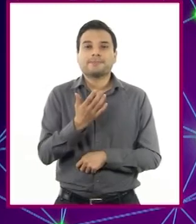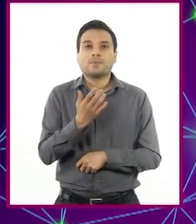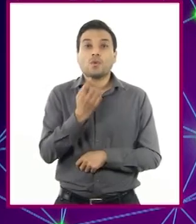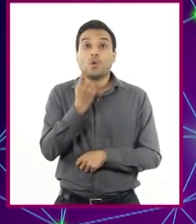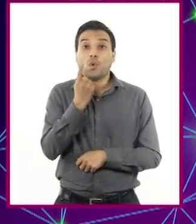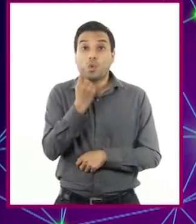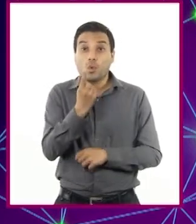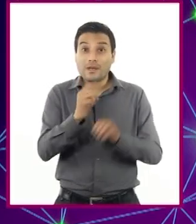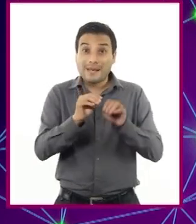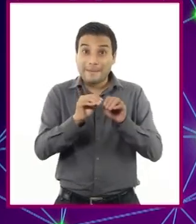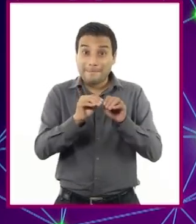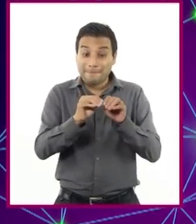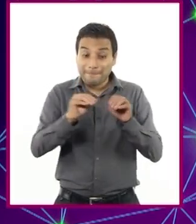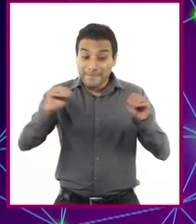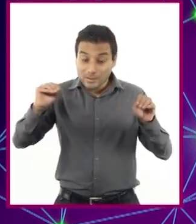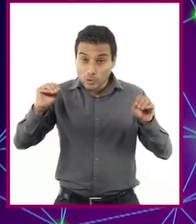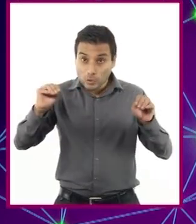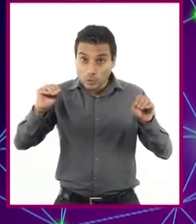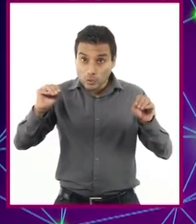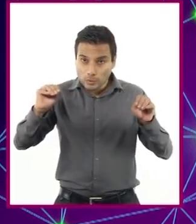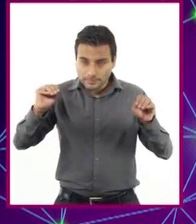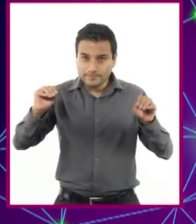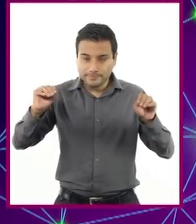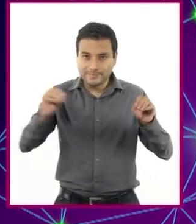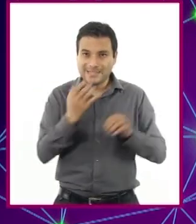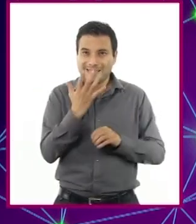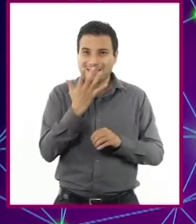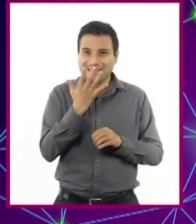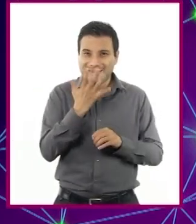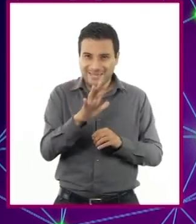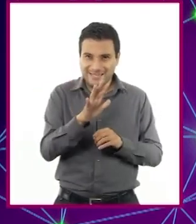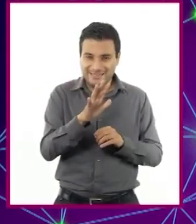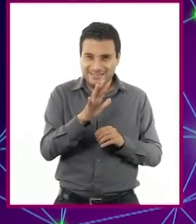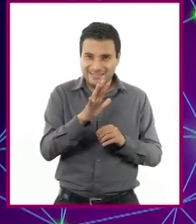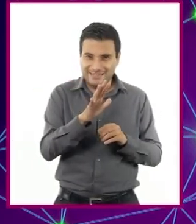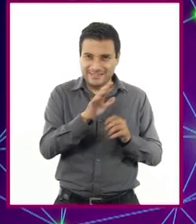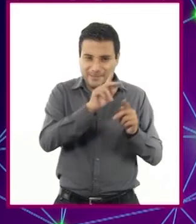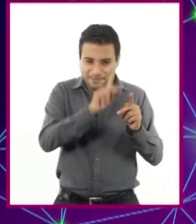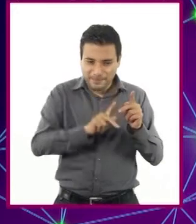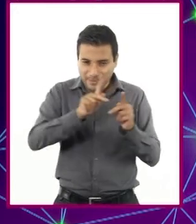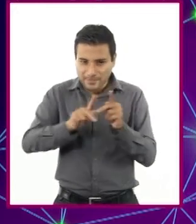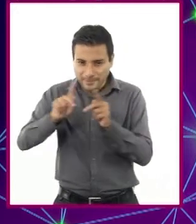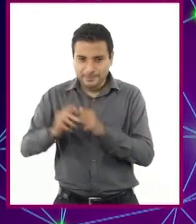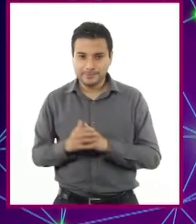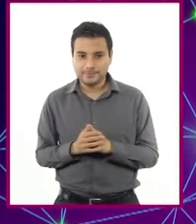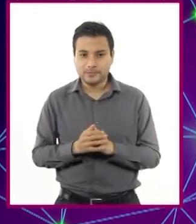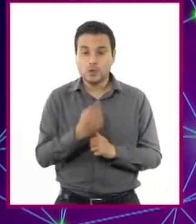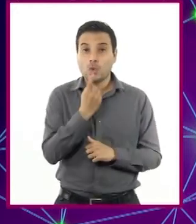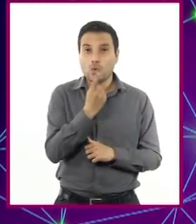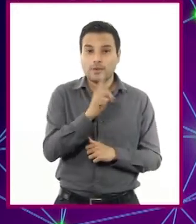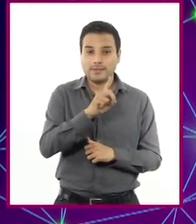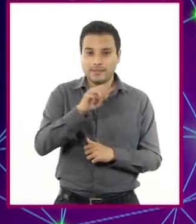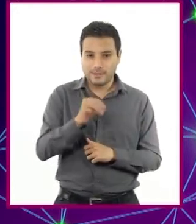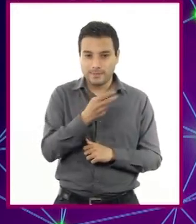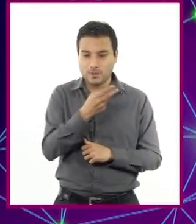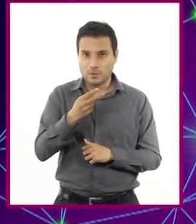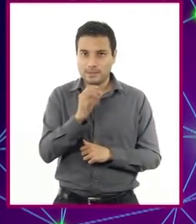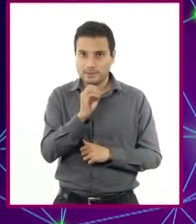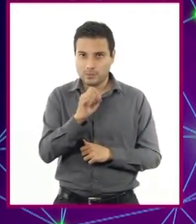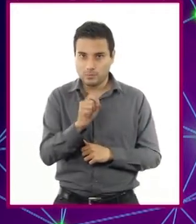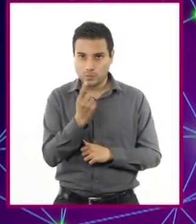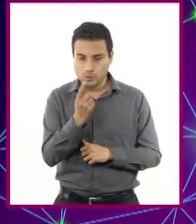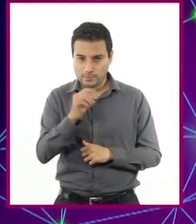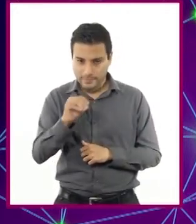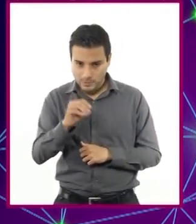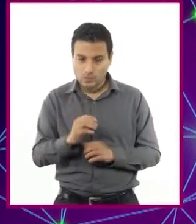como 1 decímetro igual a 0.1 metros, o también 1 decímetro es igual a